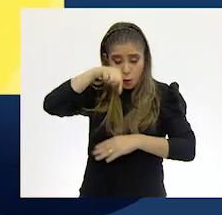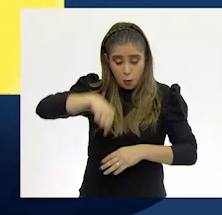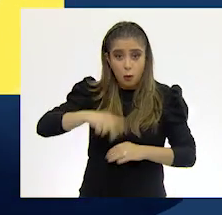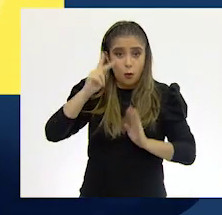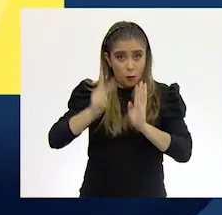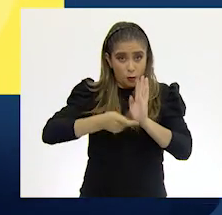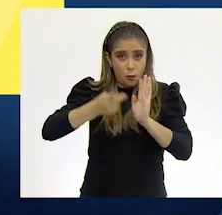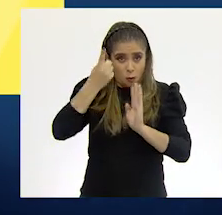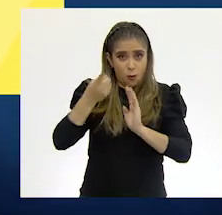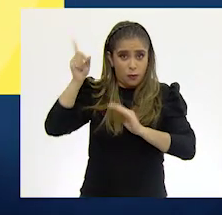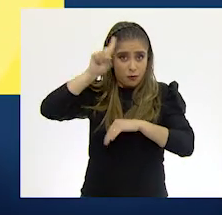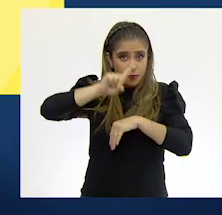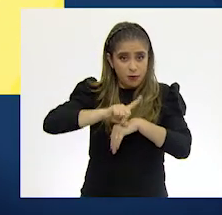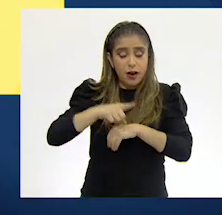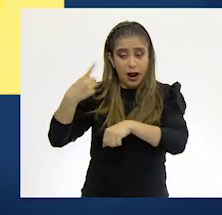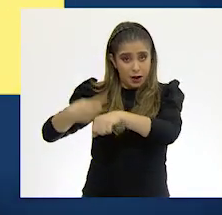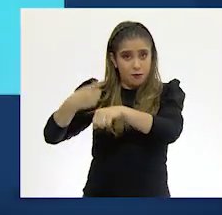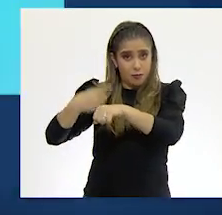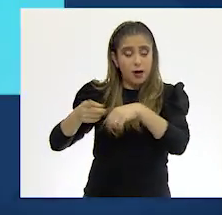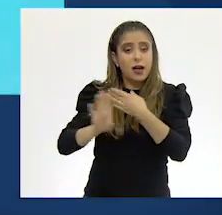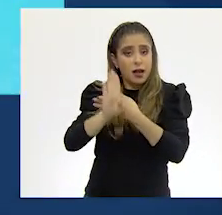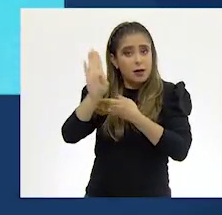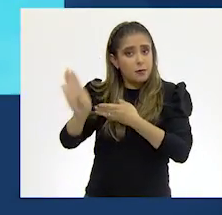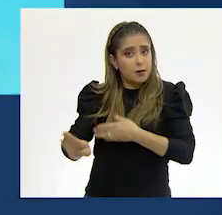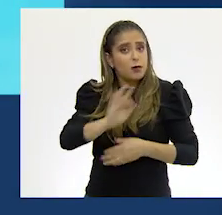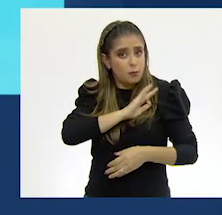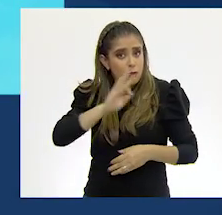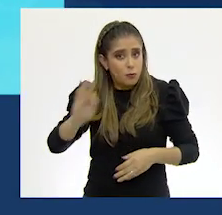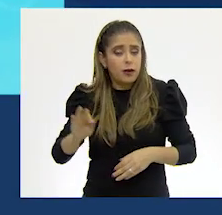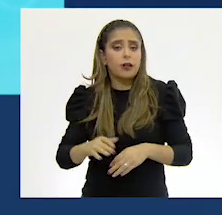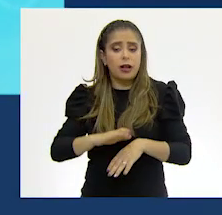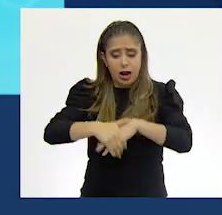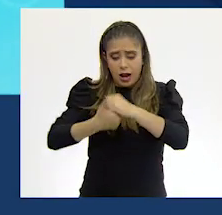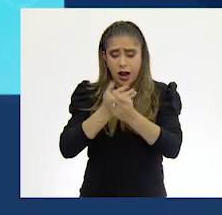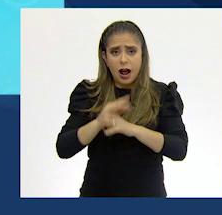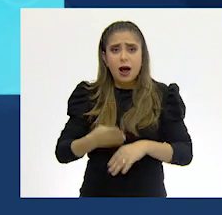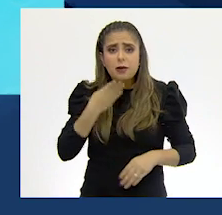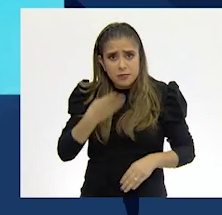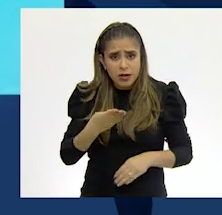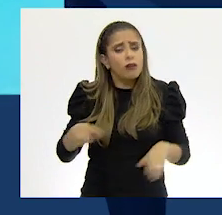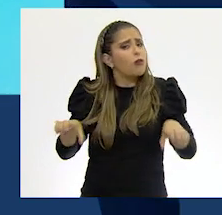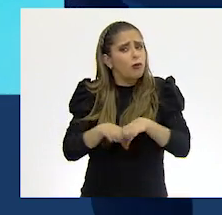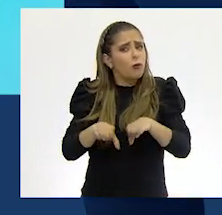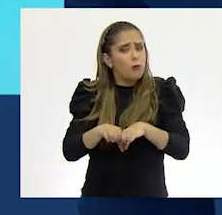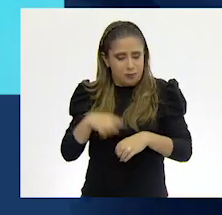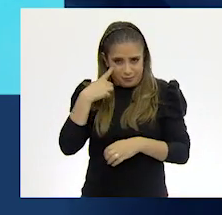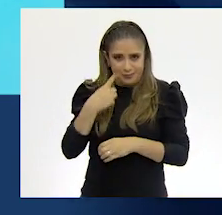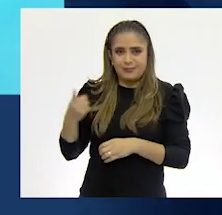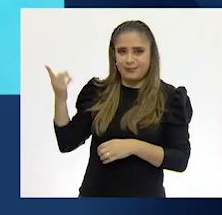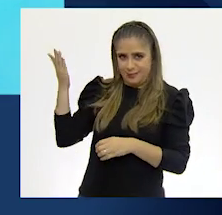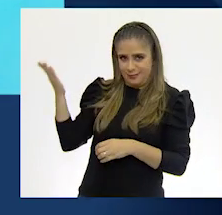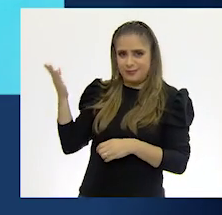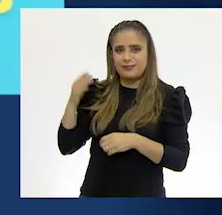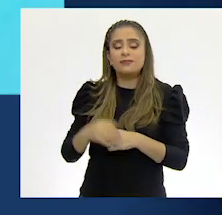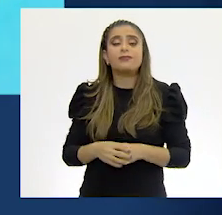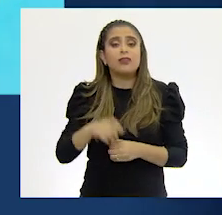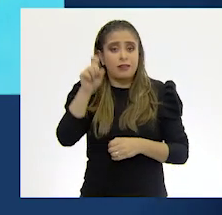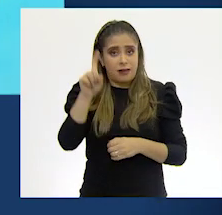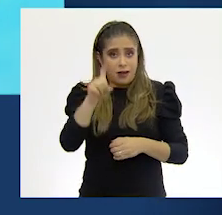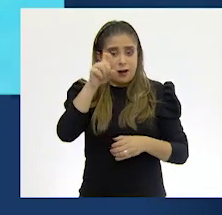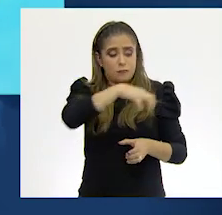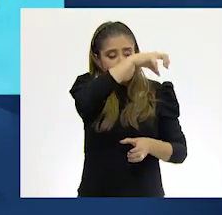importante para prevenir cualquier enfermedad. Sigue estos pasos para hacerlo correctamente. Moja tus